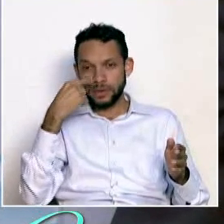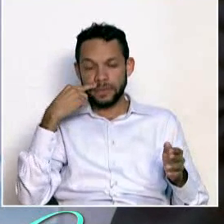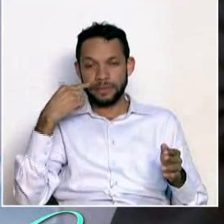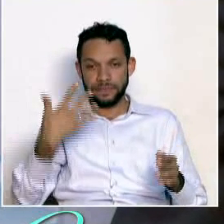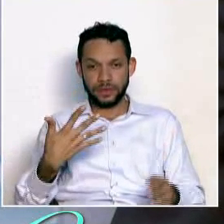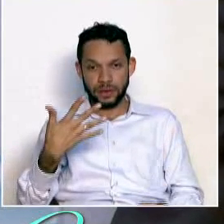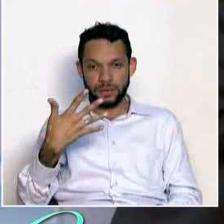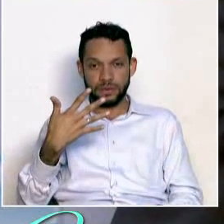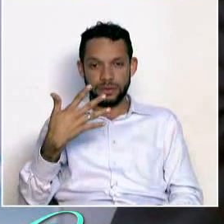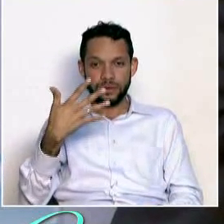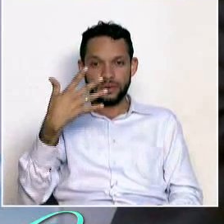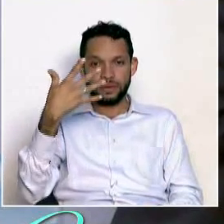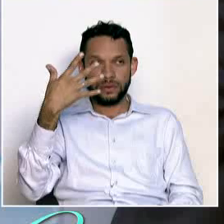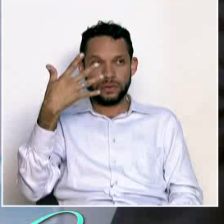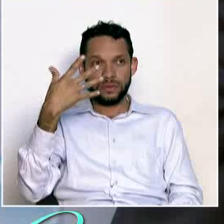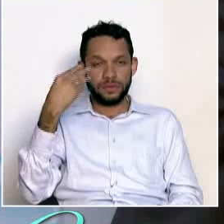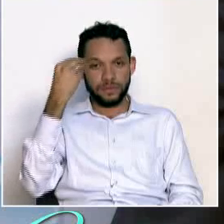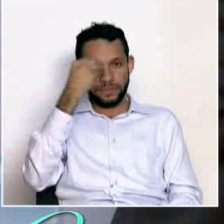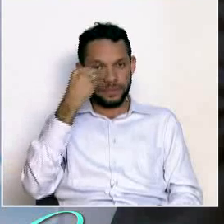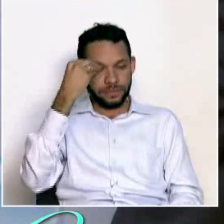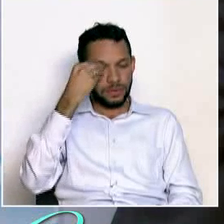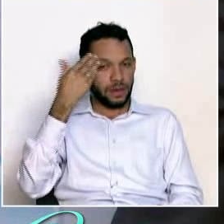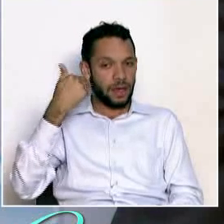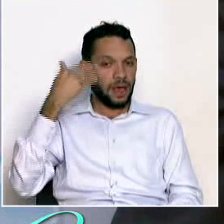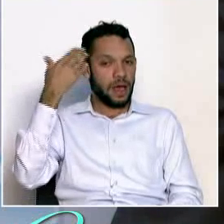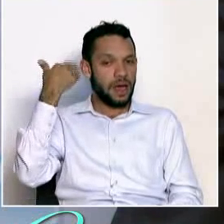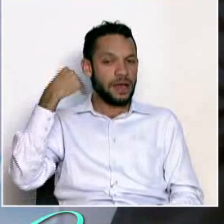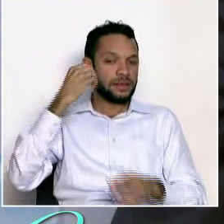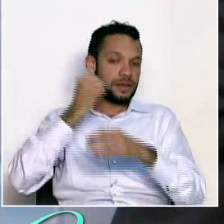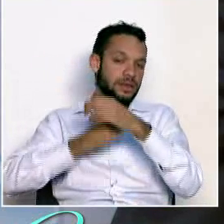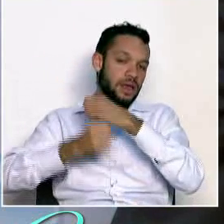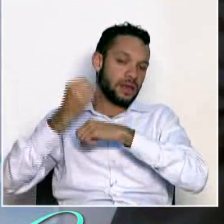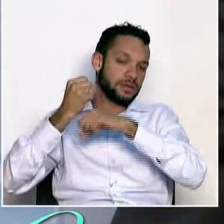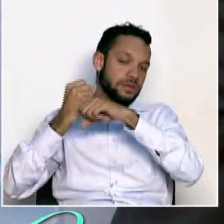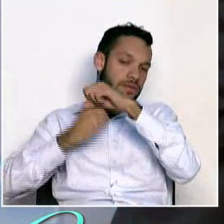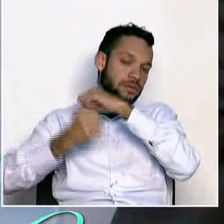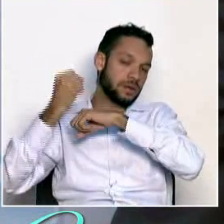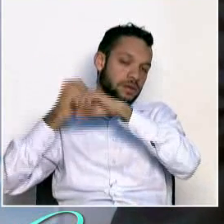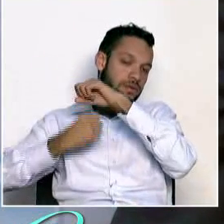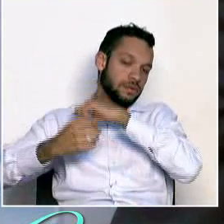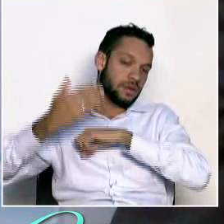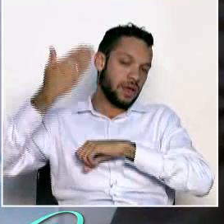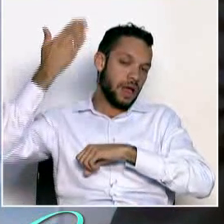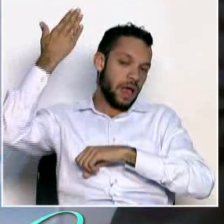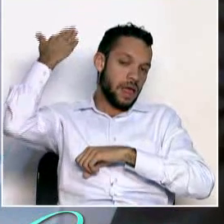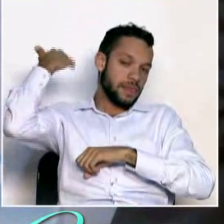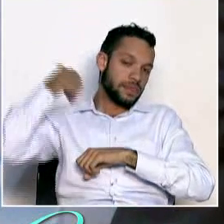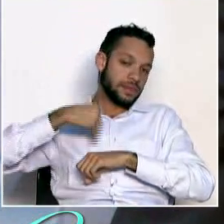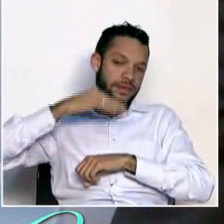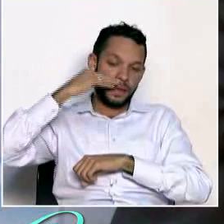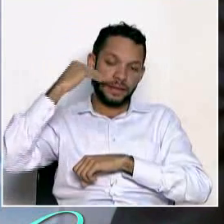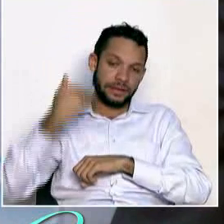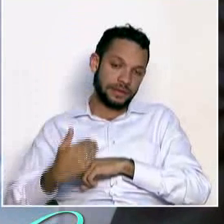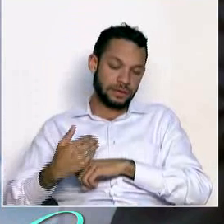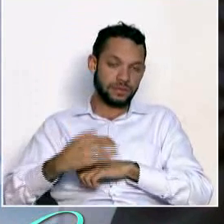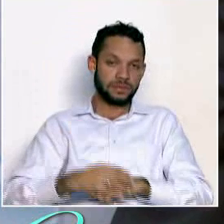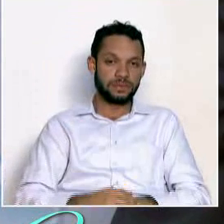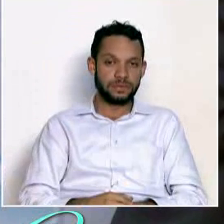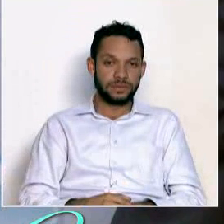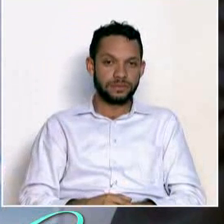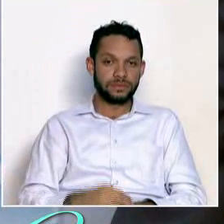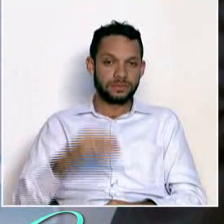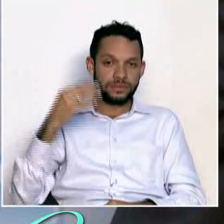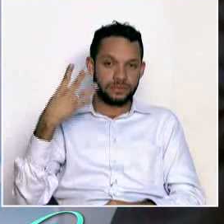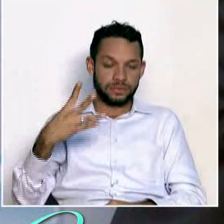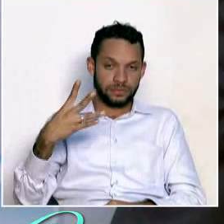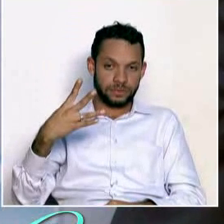5. Comenzamos a regresar en el tiempo y en el espacio a cuando eras un niño.